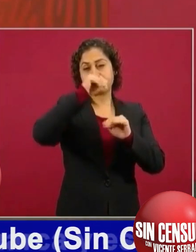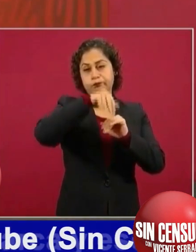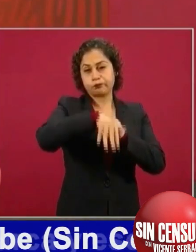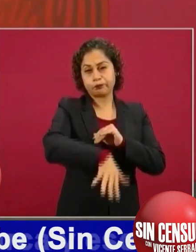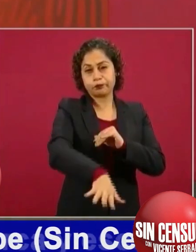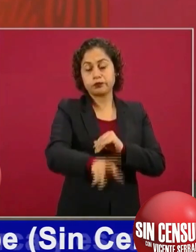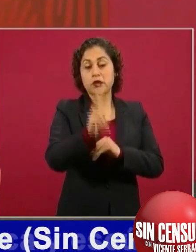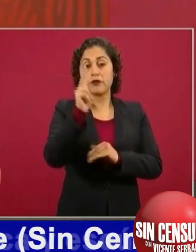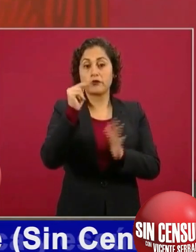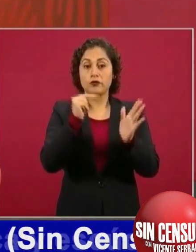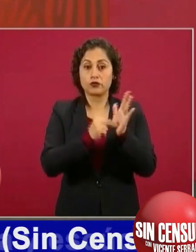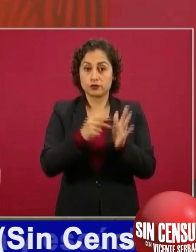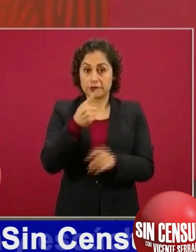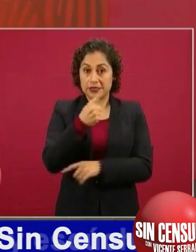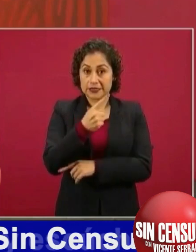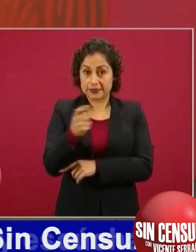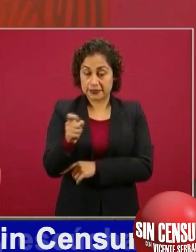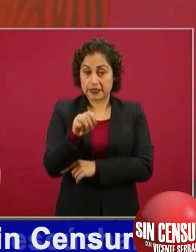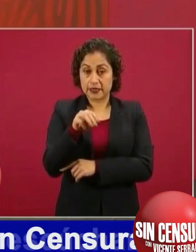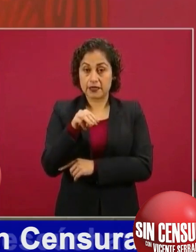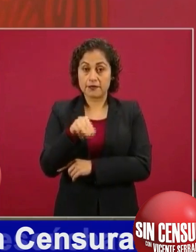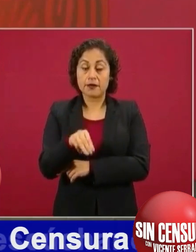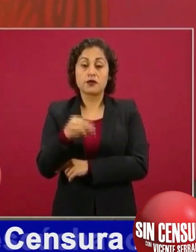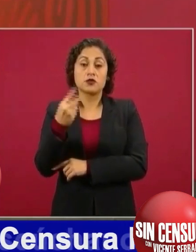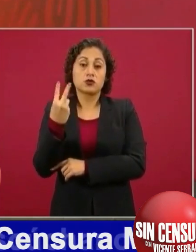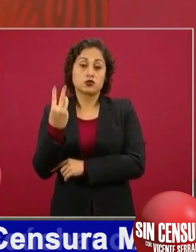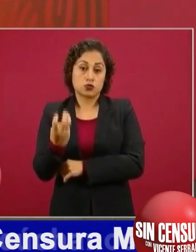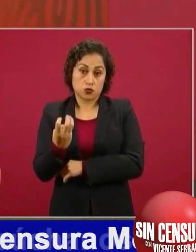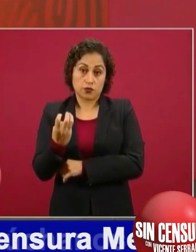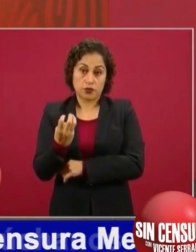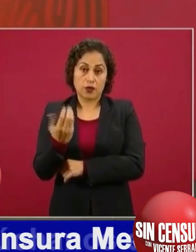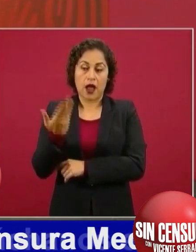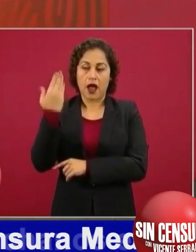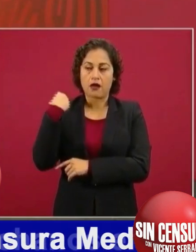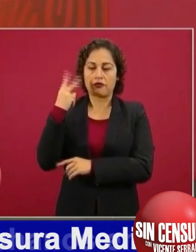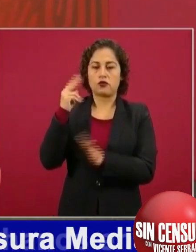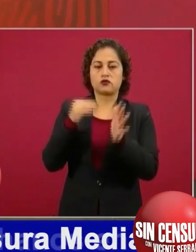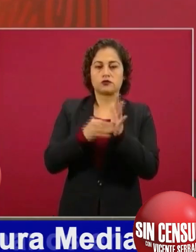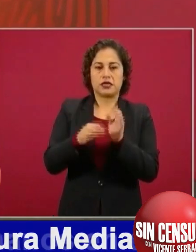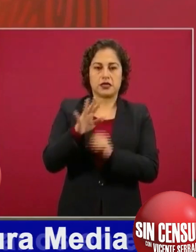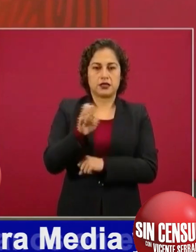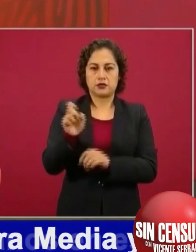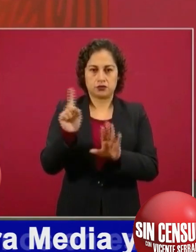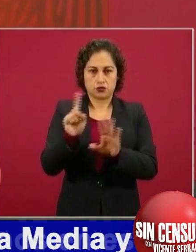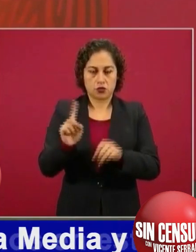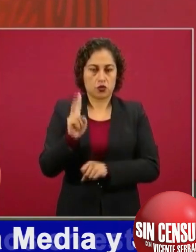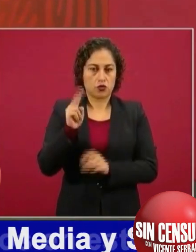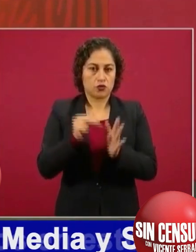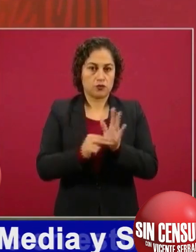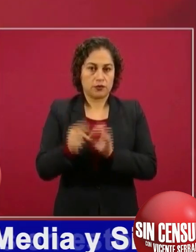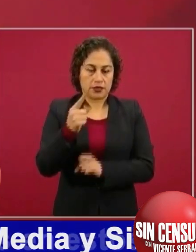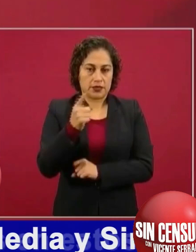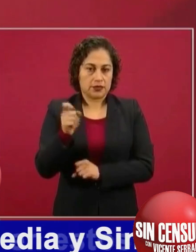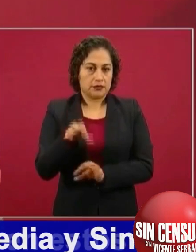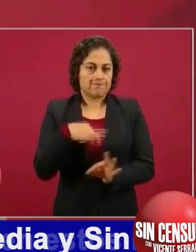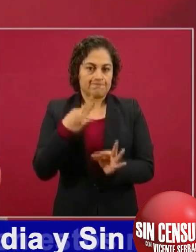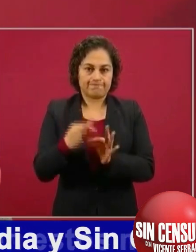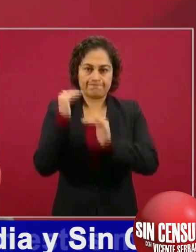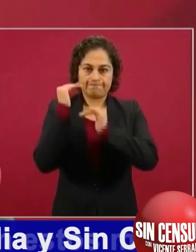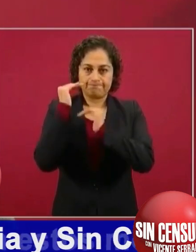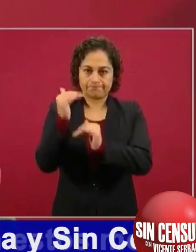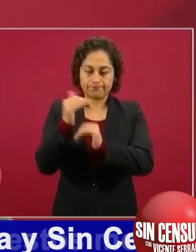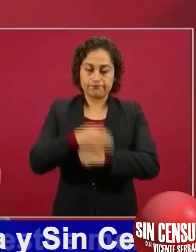2.100 metros cúbicos, o sea, no los 2.500 que se tenía proyectado.